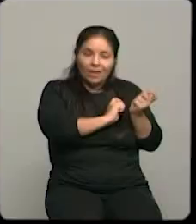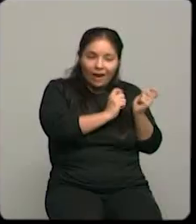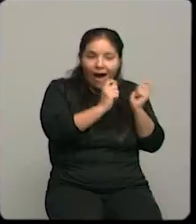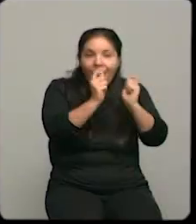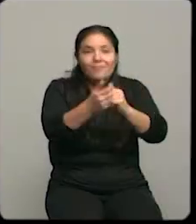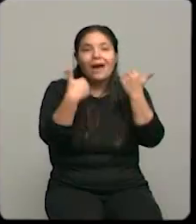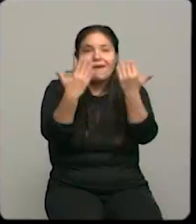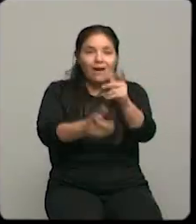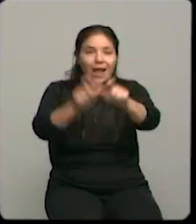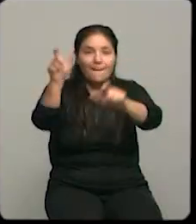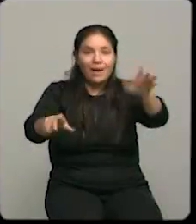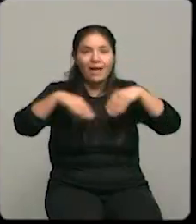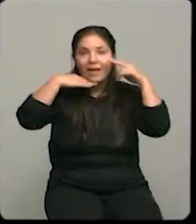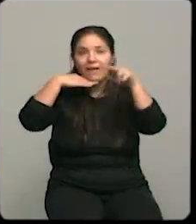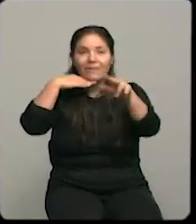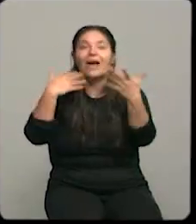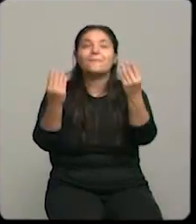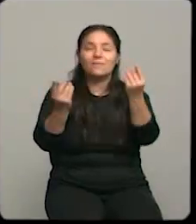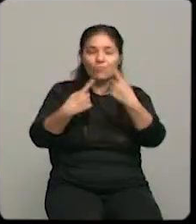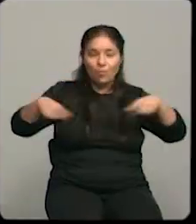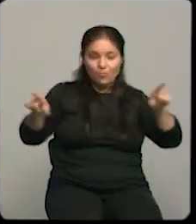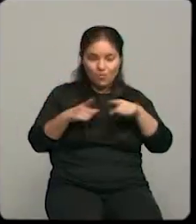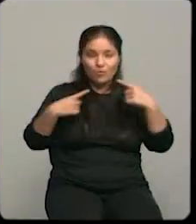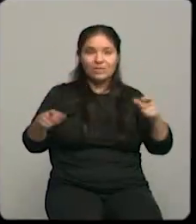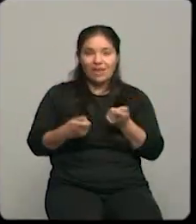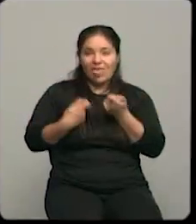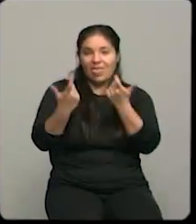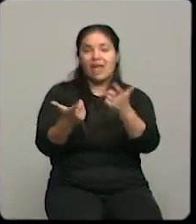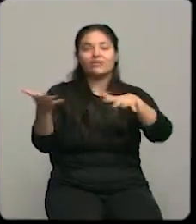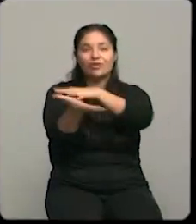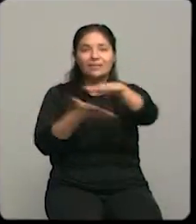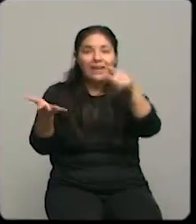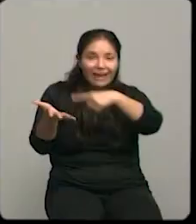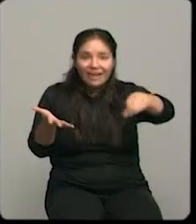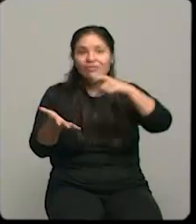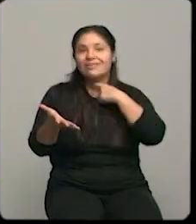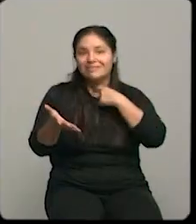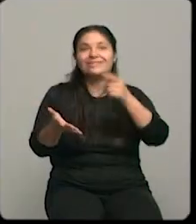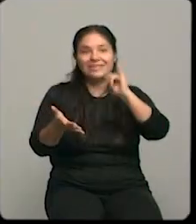transmitiendo desde lo sinfónico la música que la sociedad quiere escuchar.